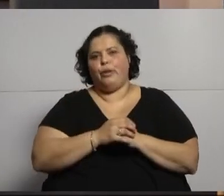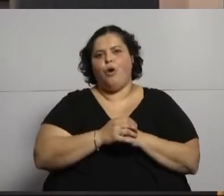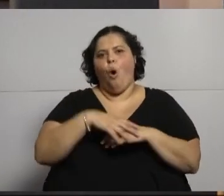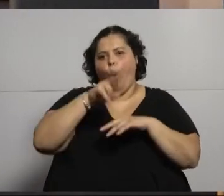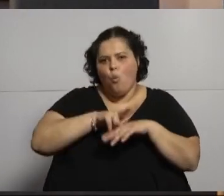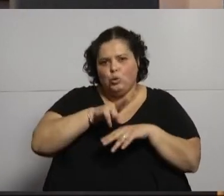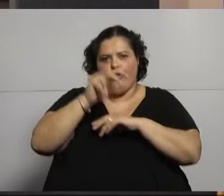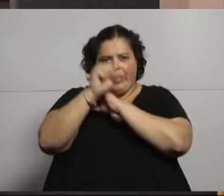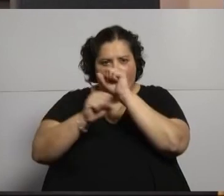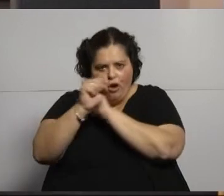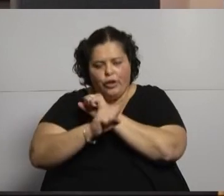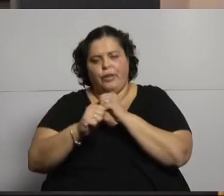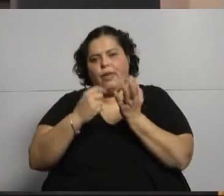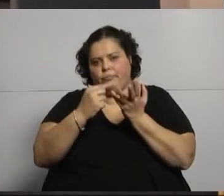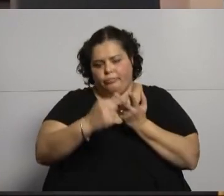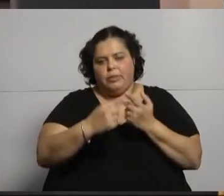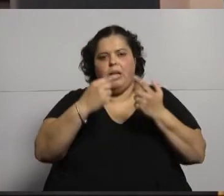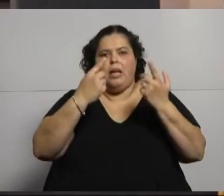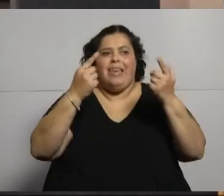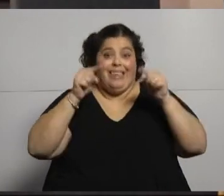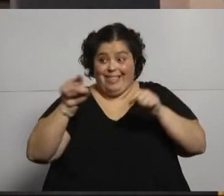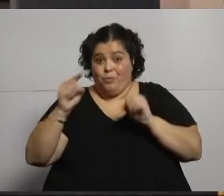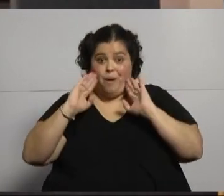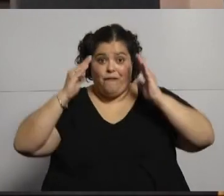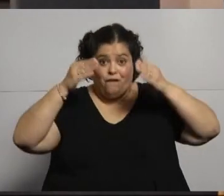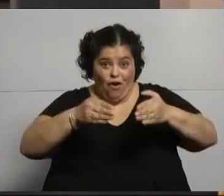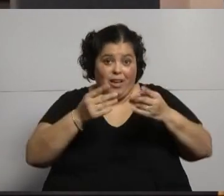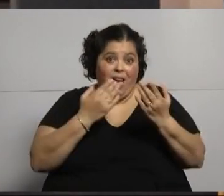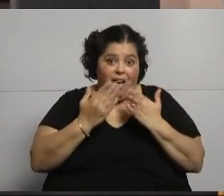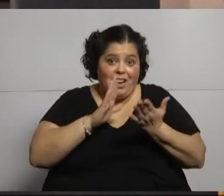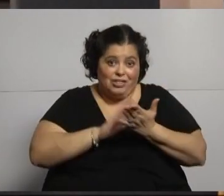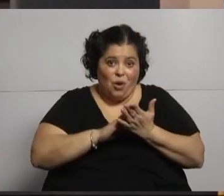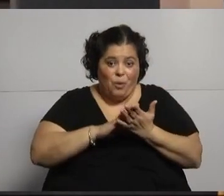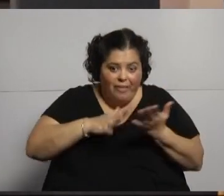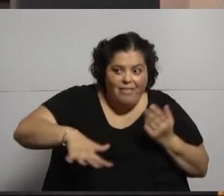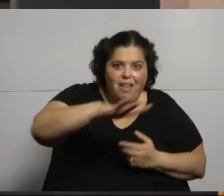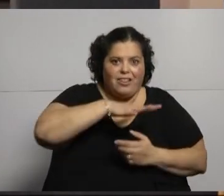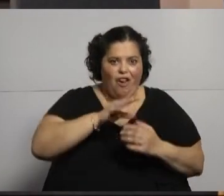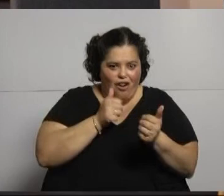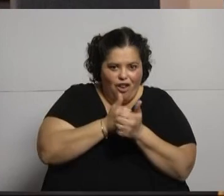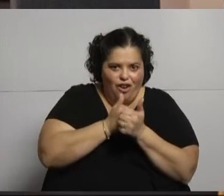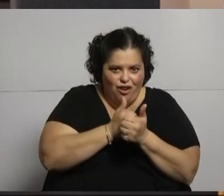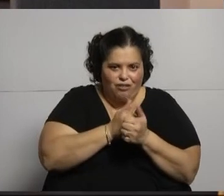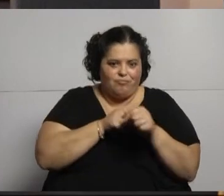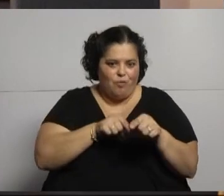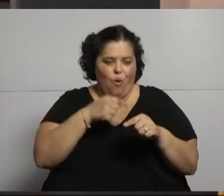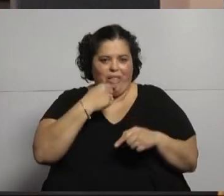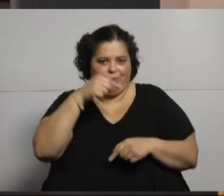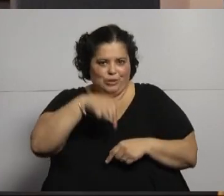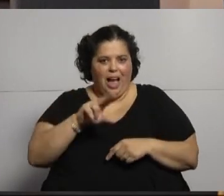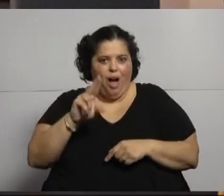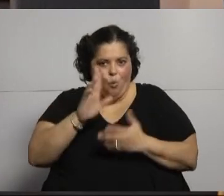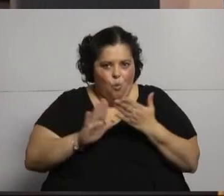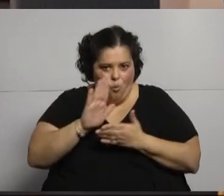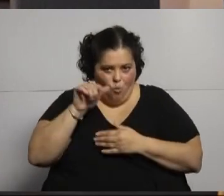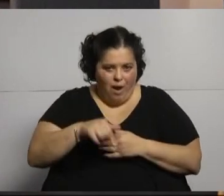más aterrizado, más a territorio, más el cuerpo a cuerpo, que es la educación, y como acá le decimos en Uruguay, los